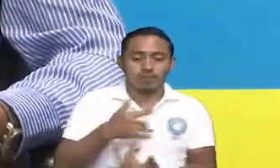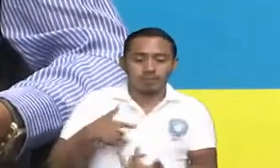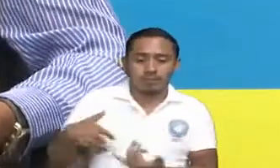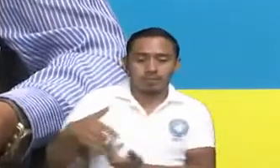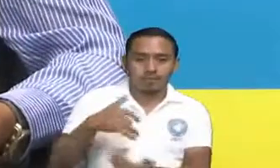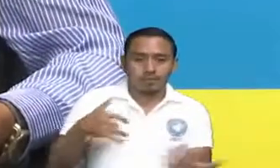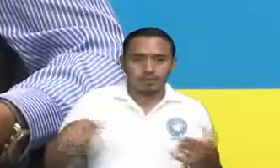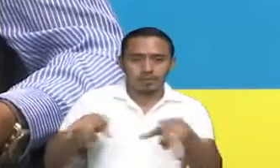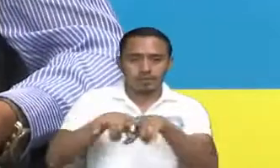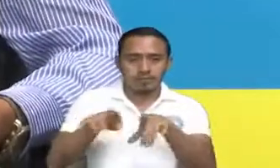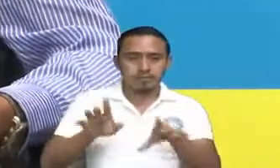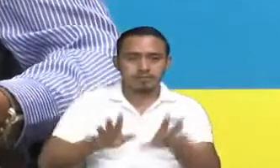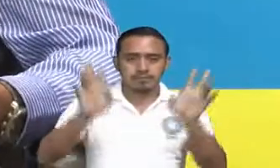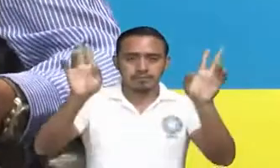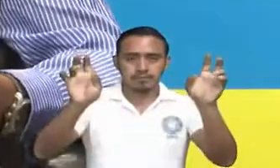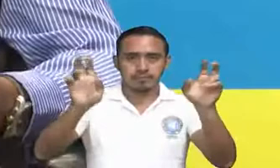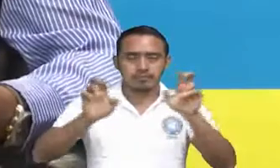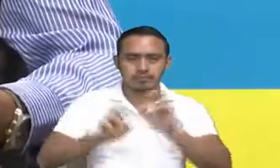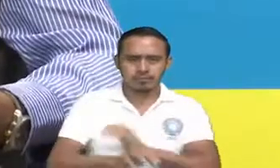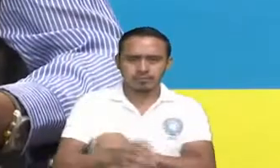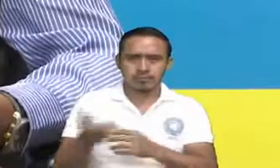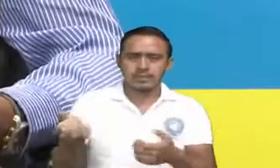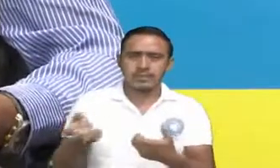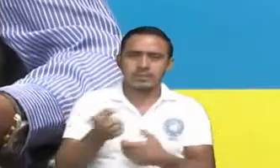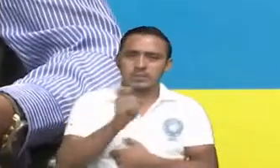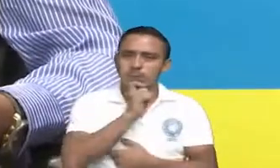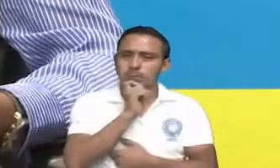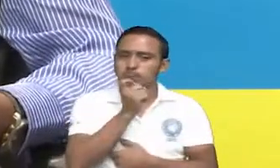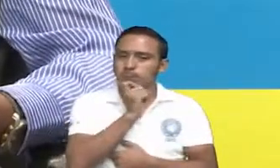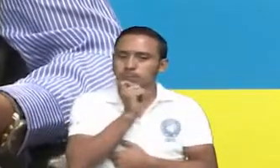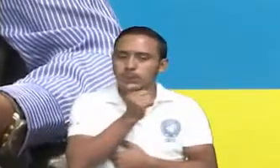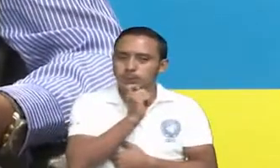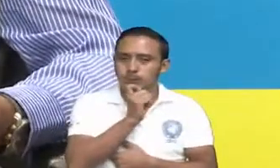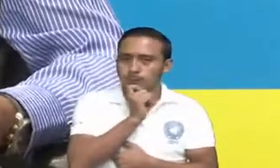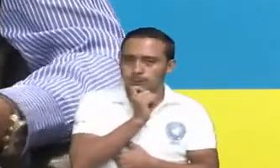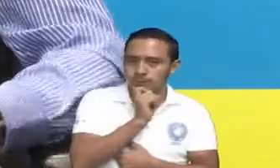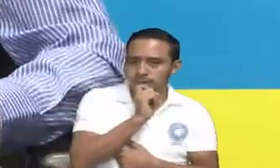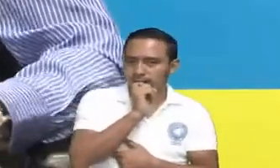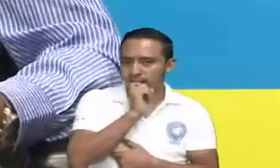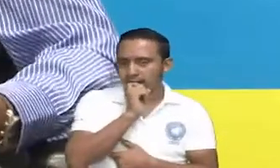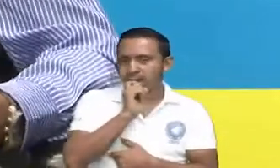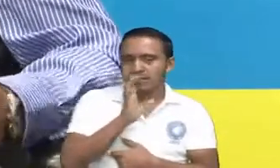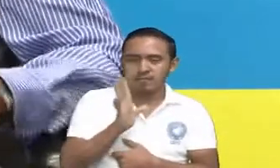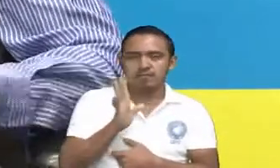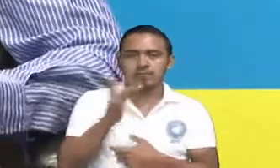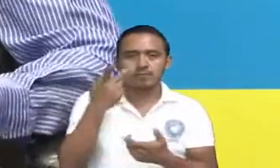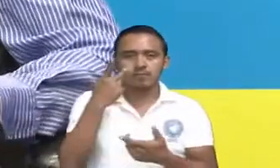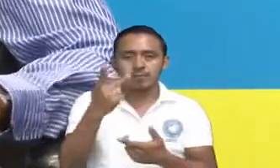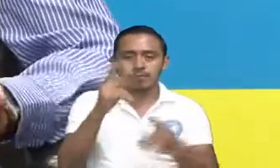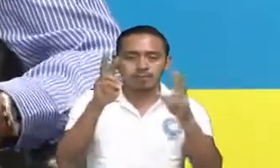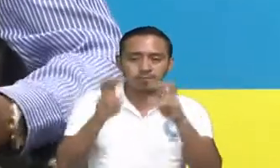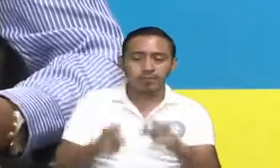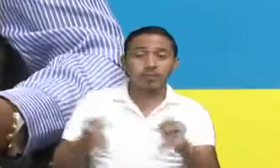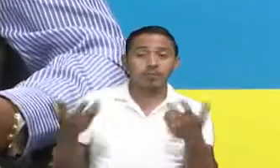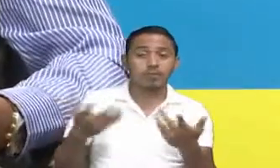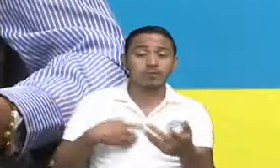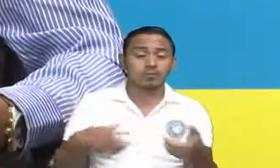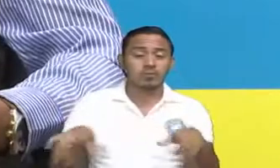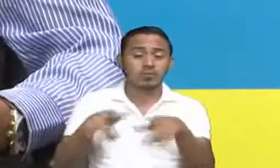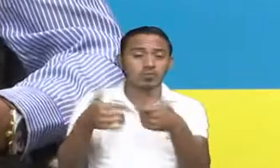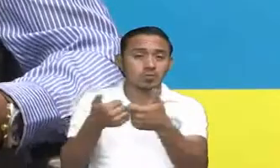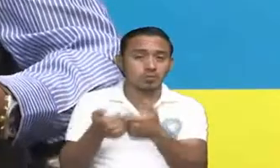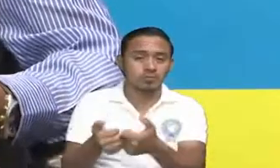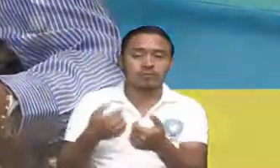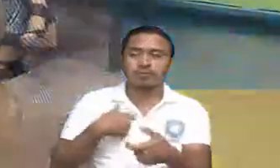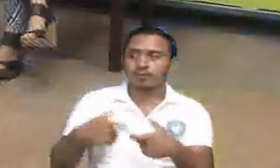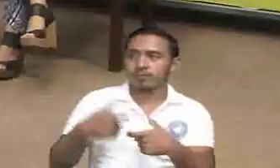de pareja. El tema de hoy son los celos enfermizos. ¿Cómo identificarlos en una relación? Para ello, hemos invitado